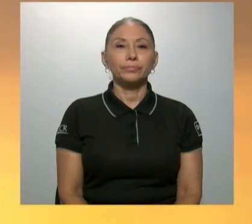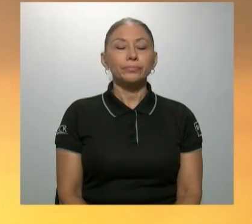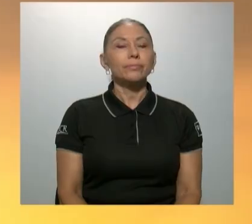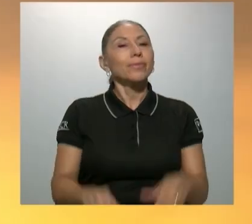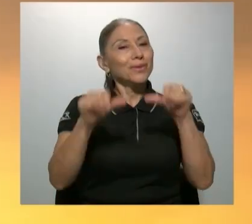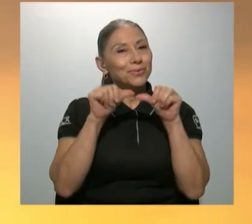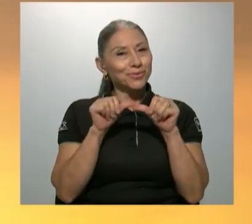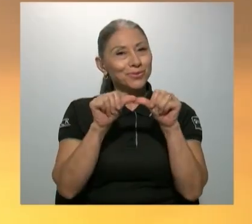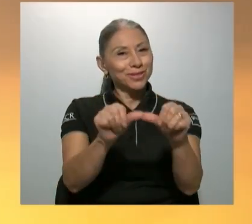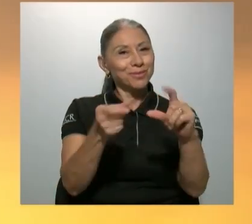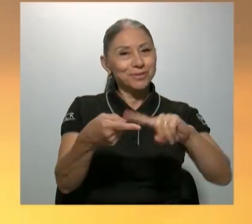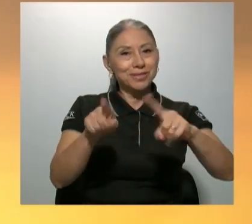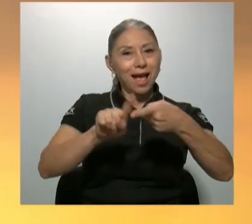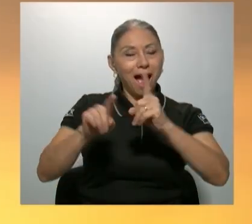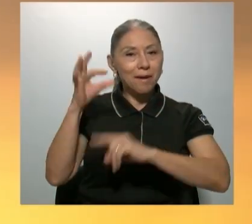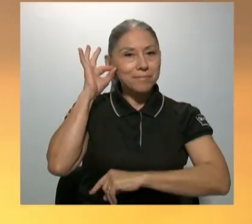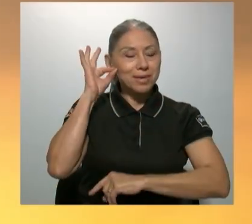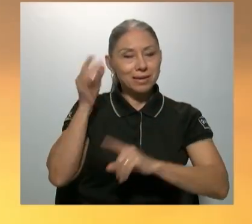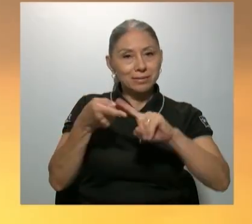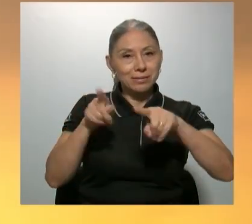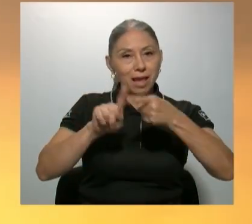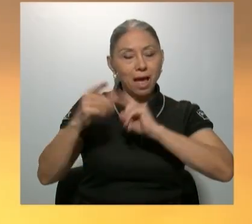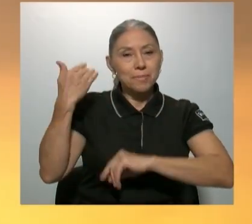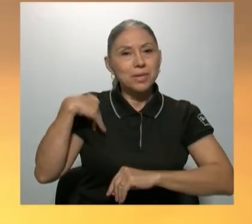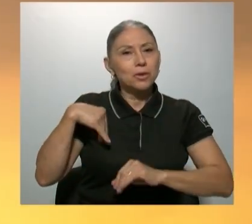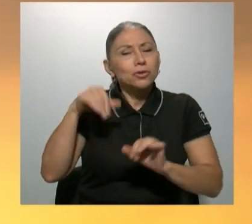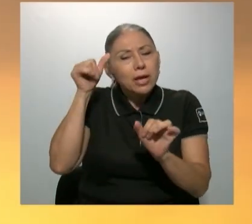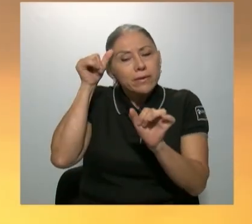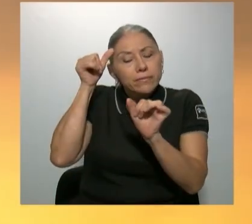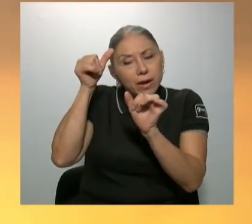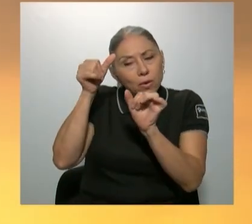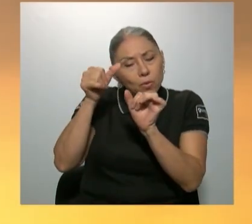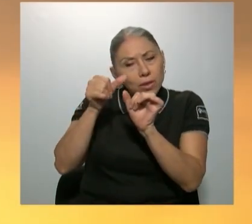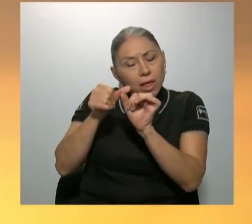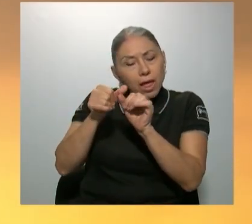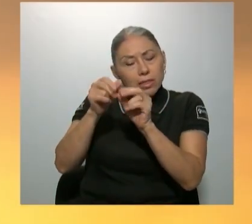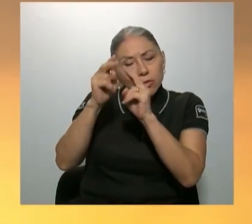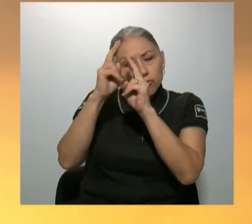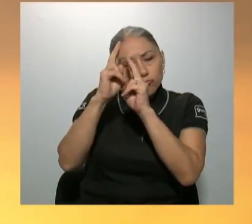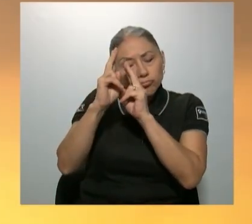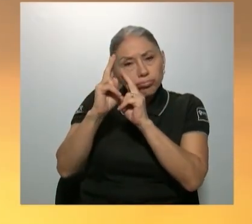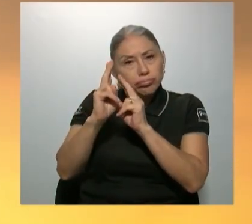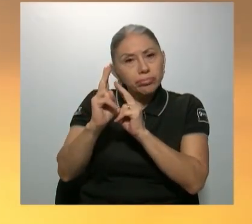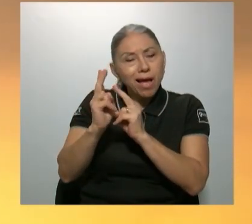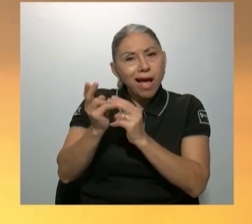Continuamos, amigas y amigos, recordando a este